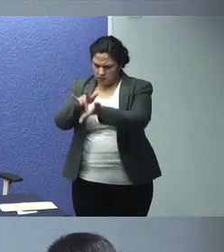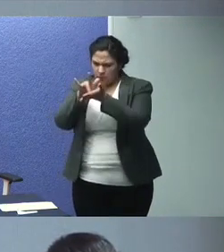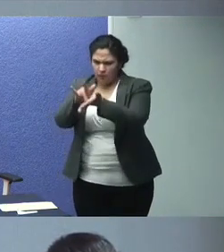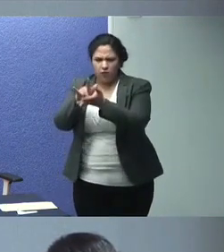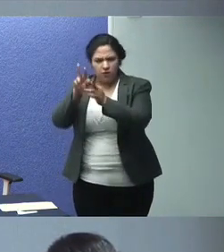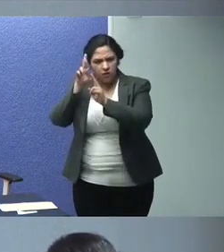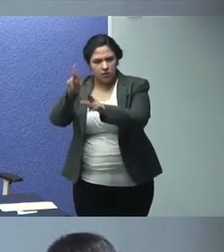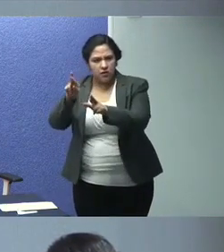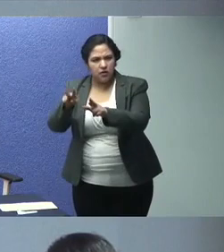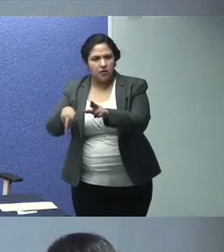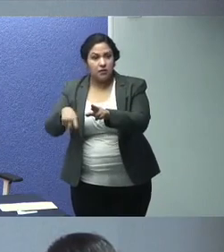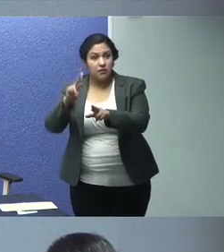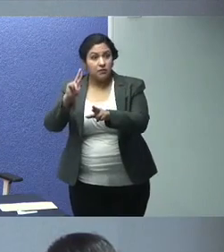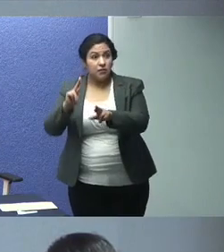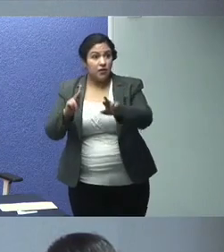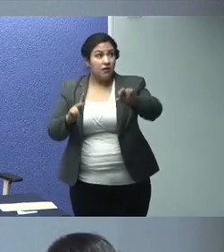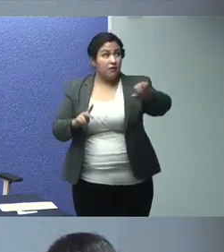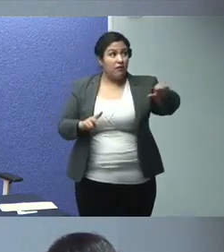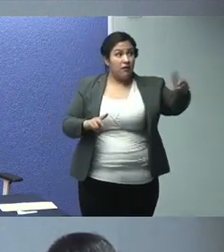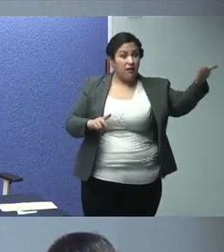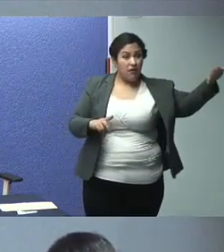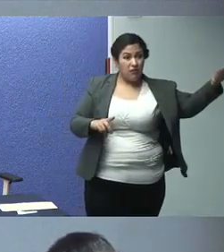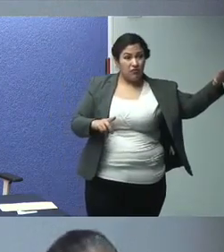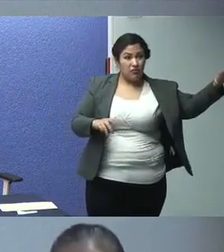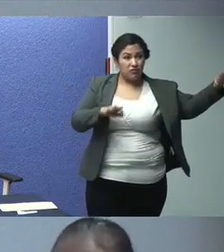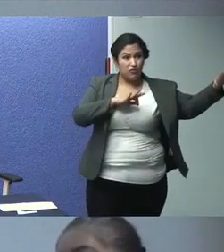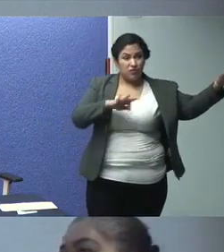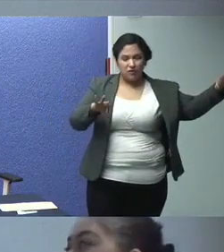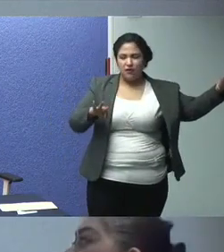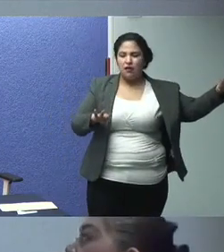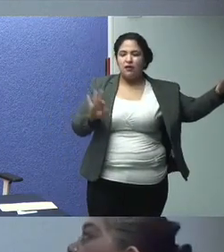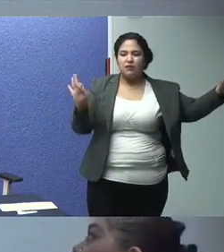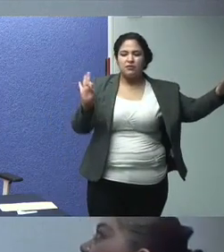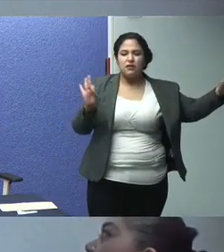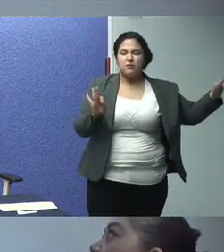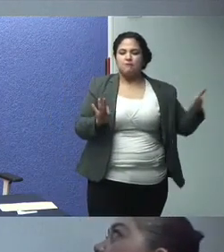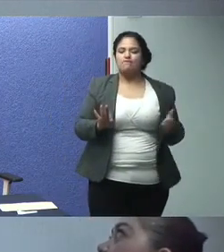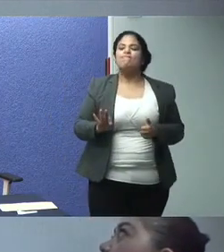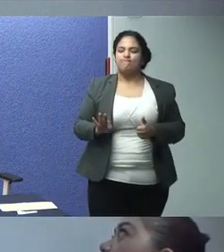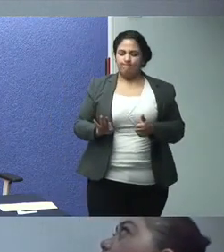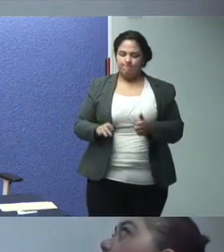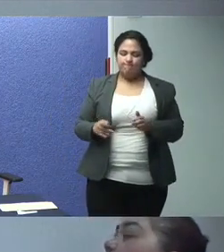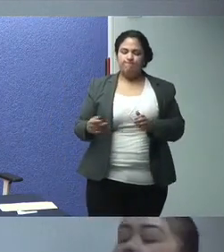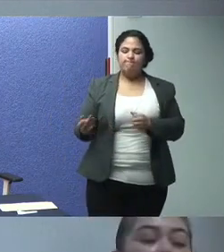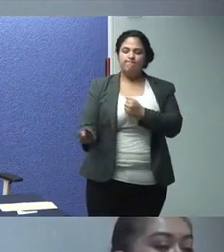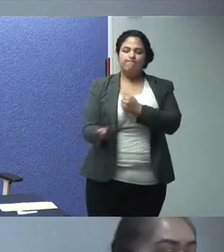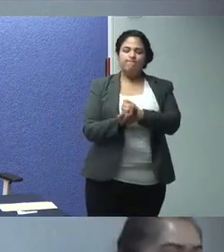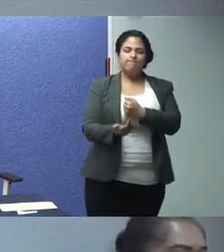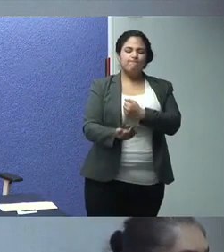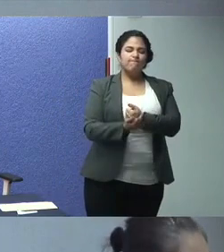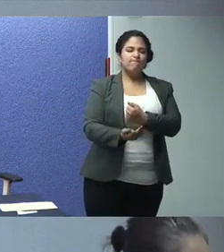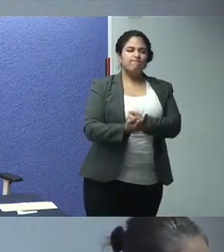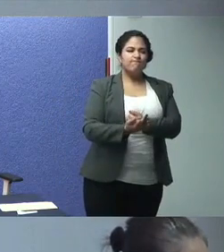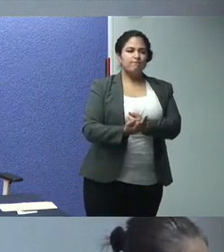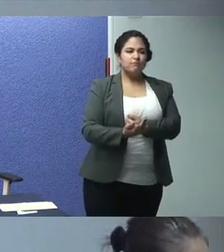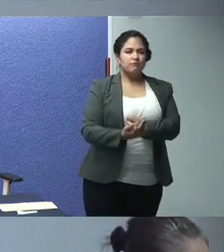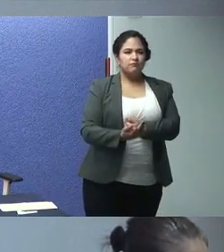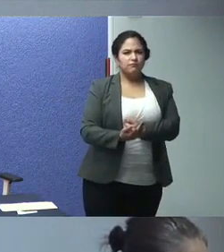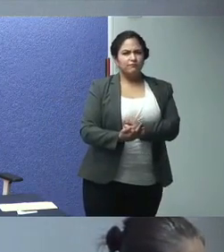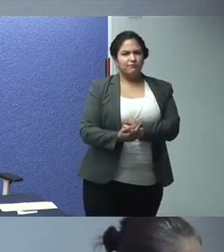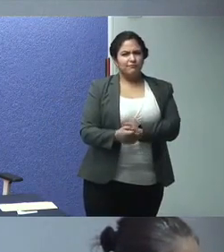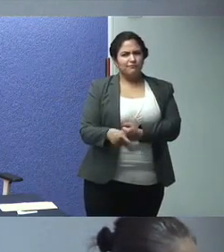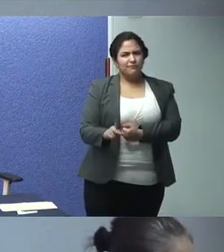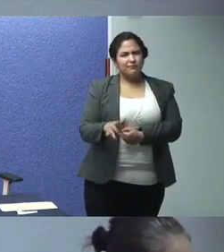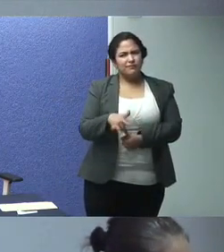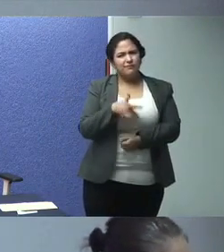Haciéndole un buen favor al sistema. Entonces, esas son cosas de veras realmente preocupantes, y más